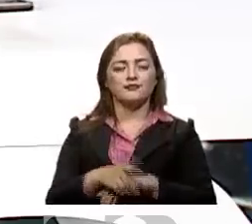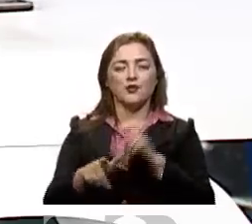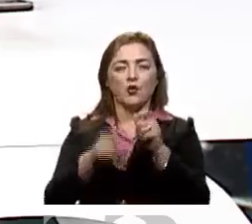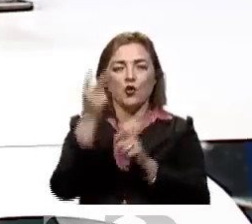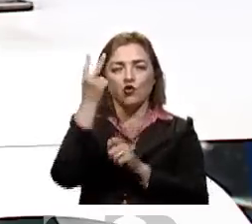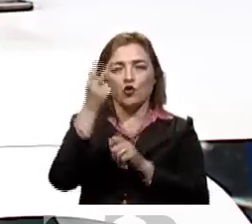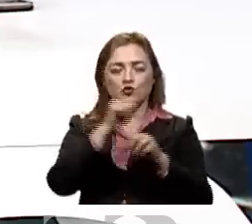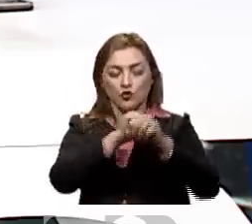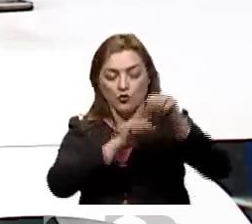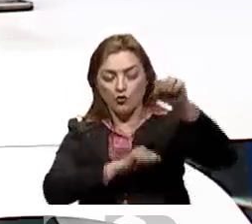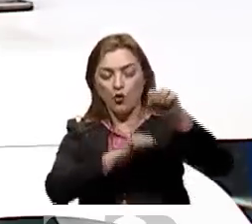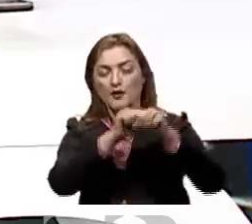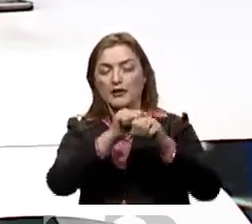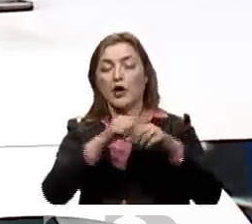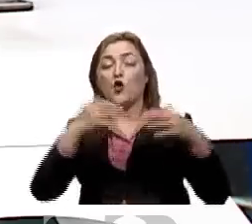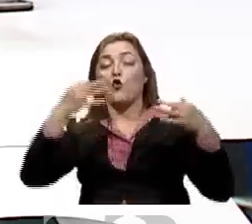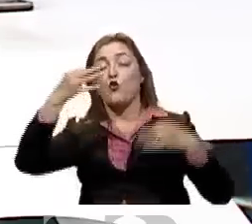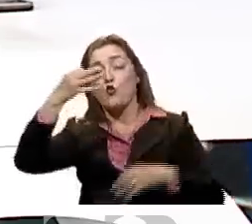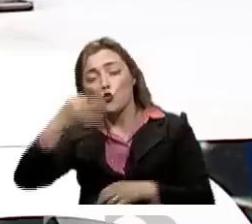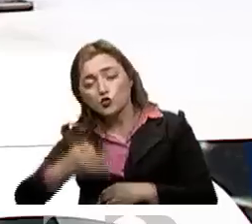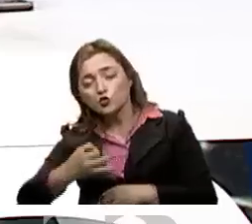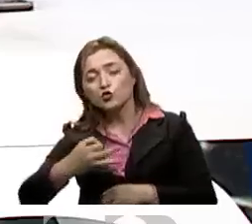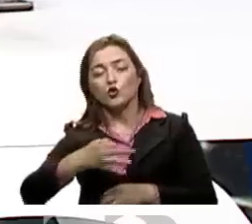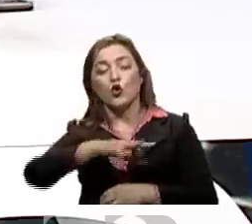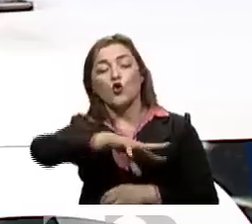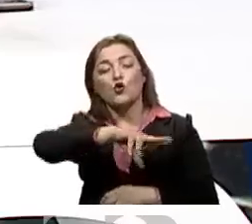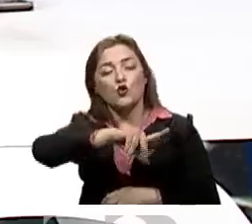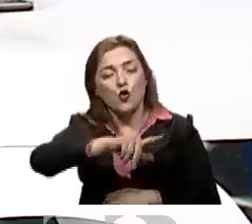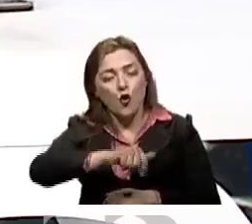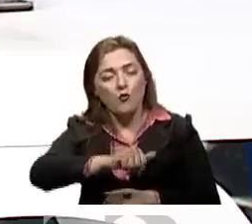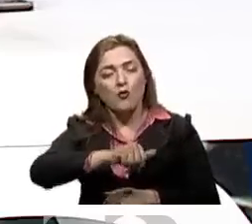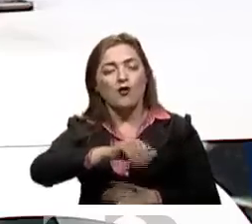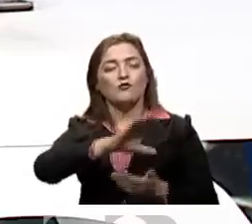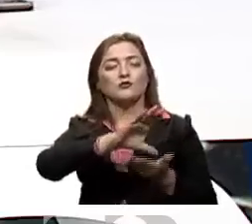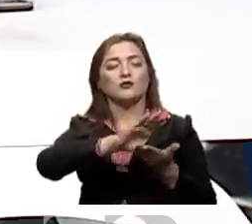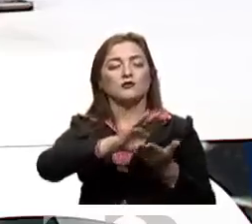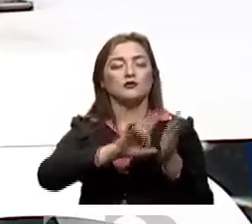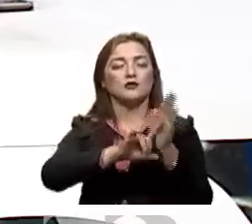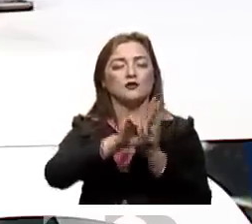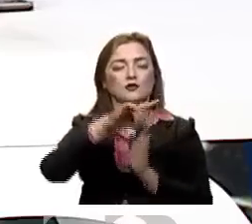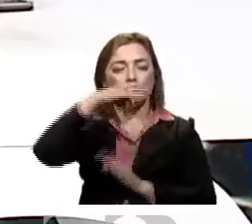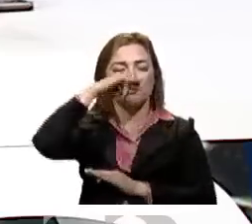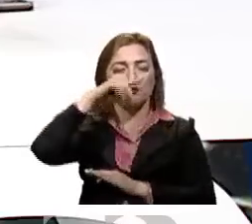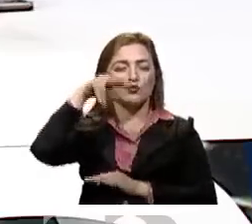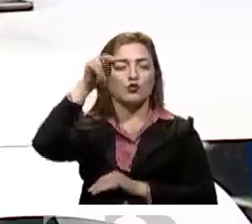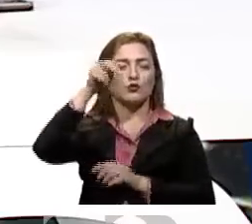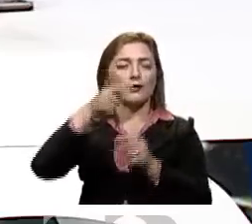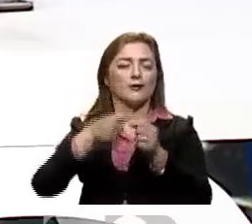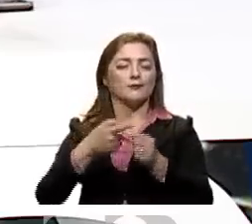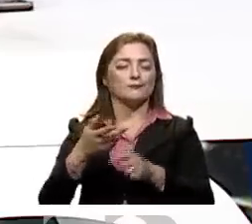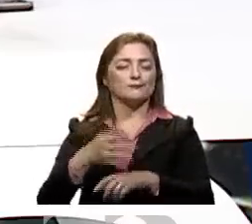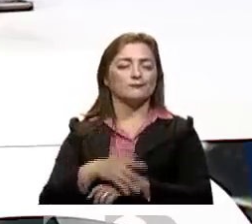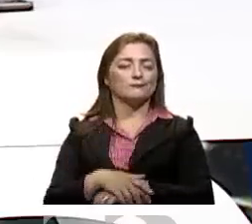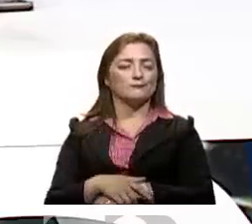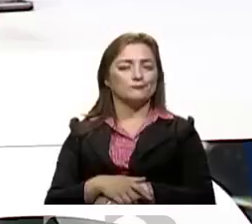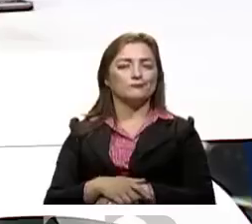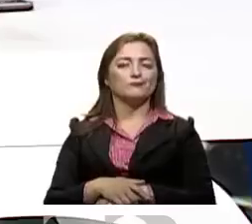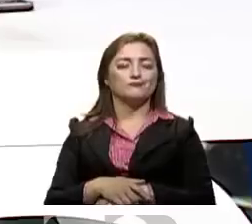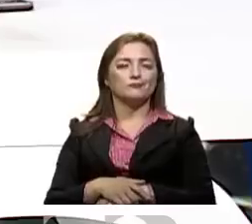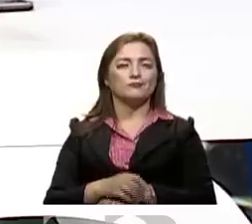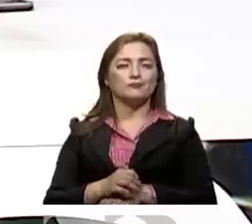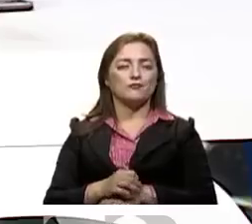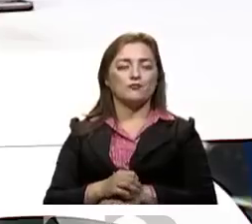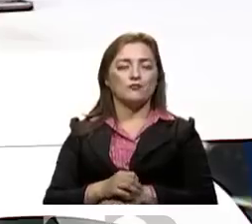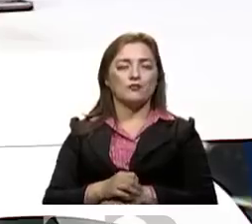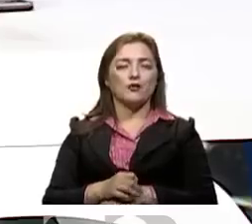sujetos fueron encontrados en delito flagrante tras robar a un centro de desarrollo infantil, esto en el norte de Quito. Juan Miguel Rodríguez nos cuenta